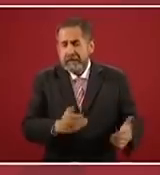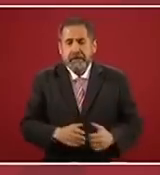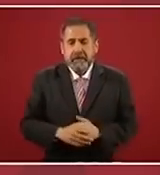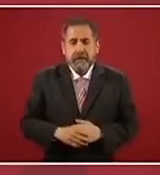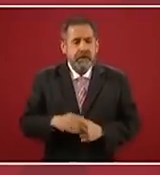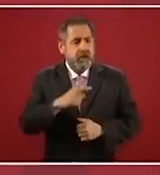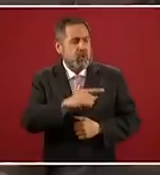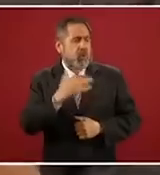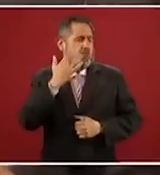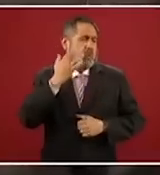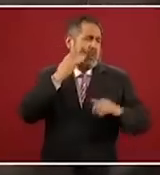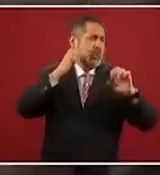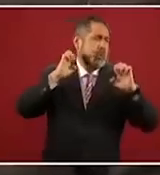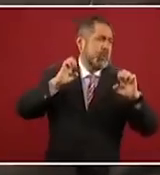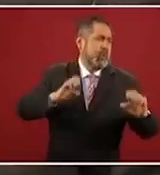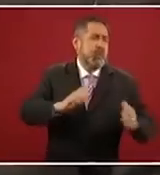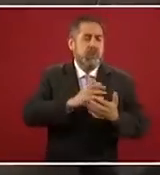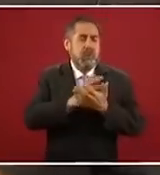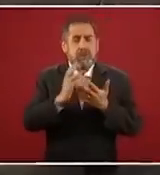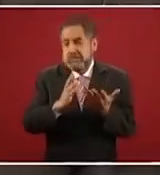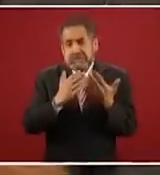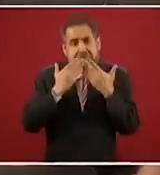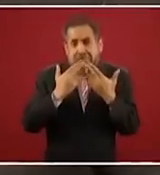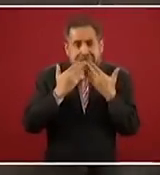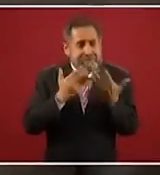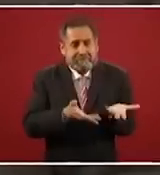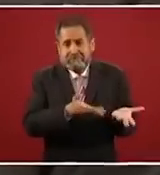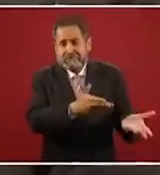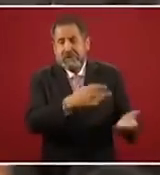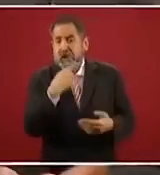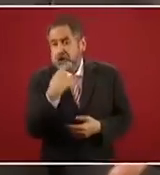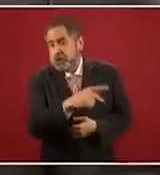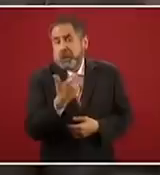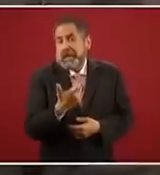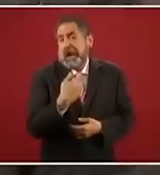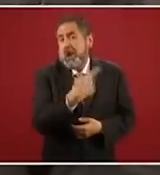y darse la vida que quieran y tener